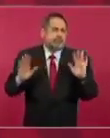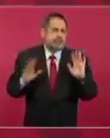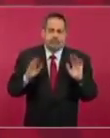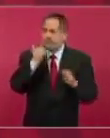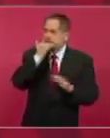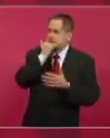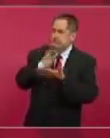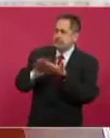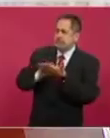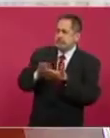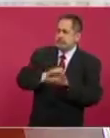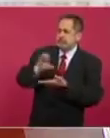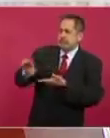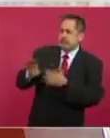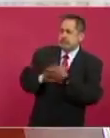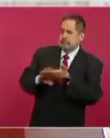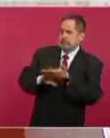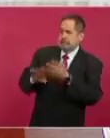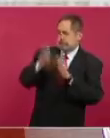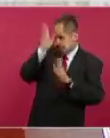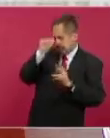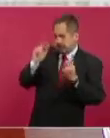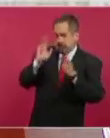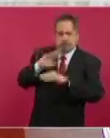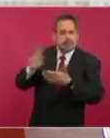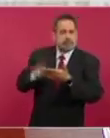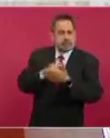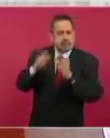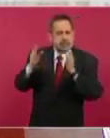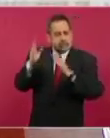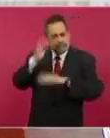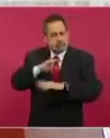y se firmó un acuerdo en ese sentido.